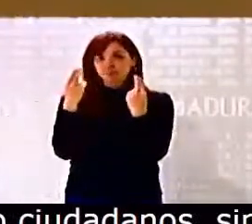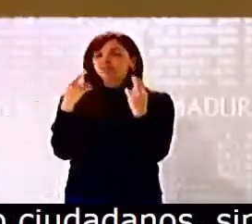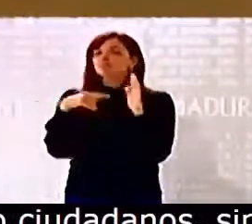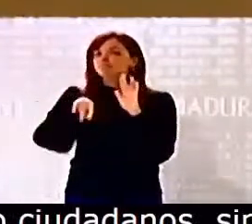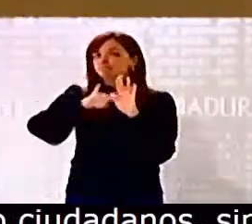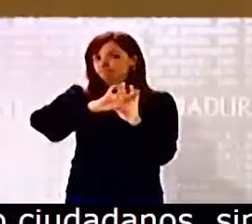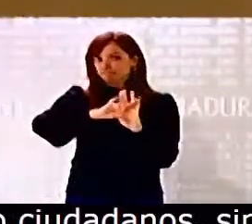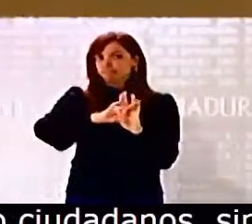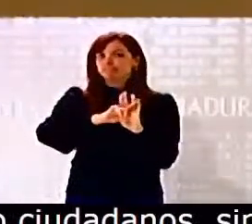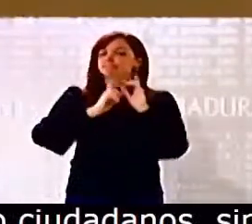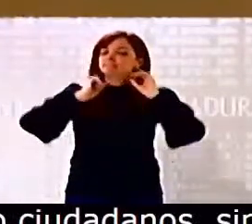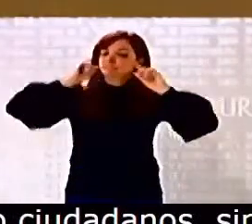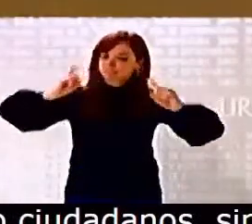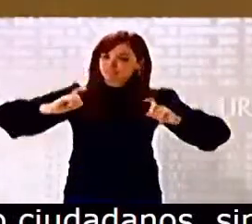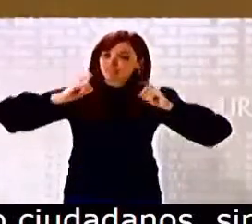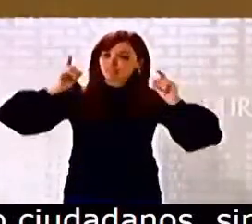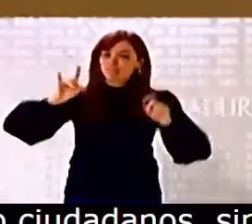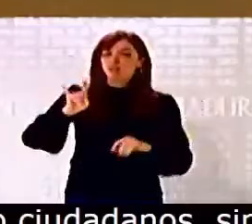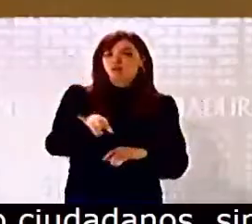en